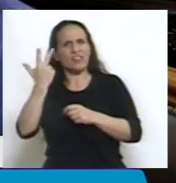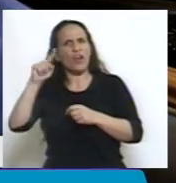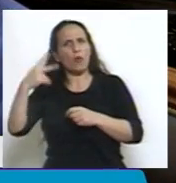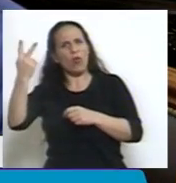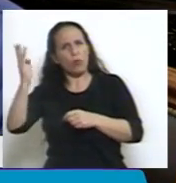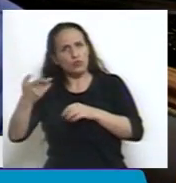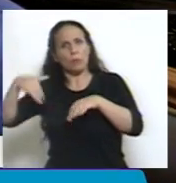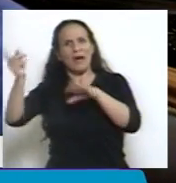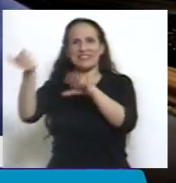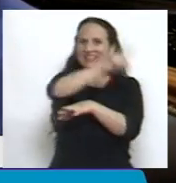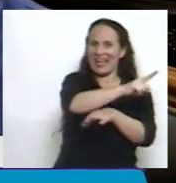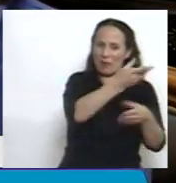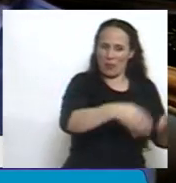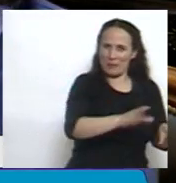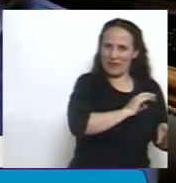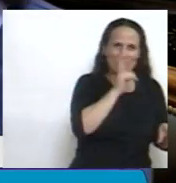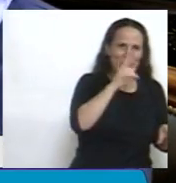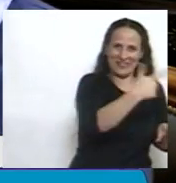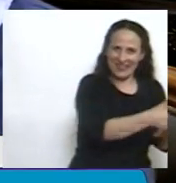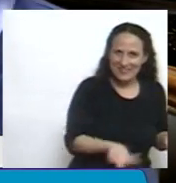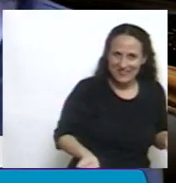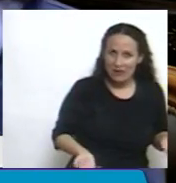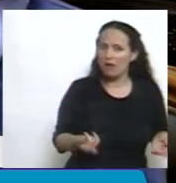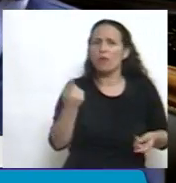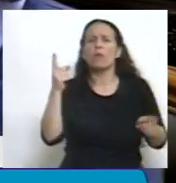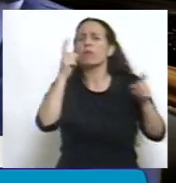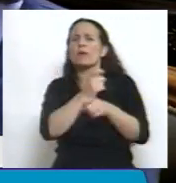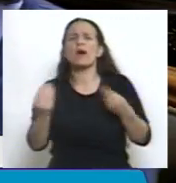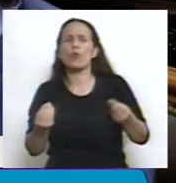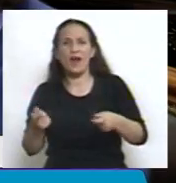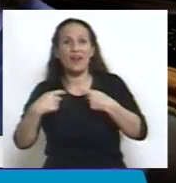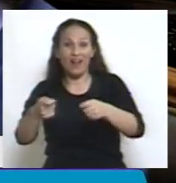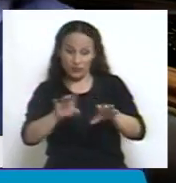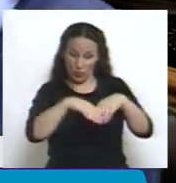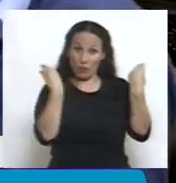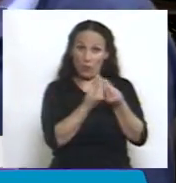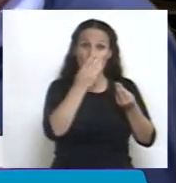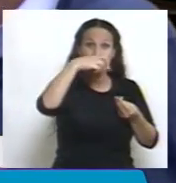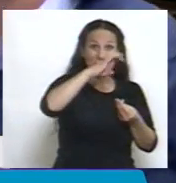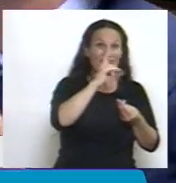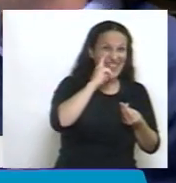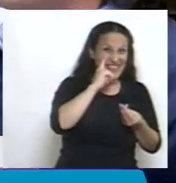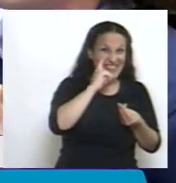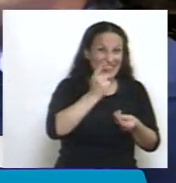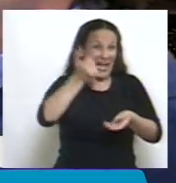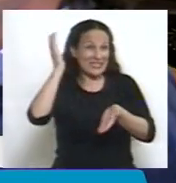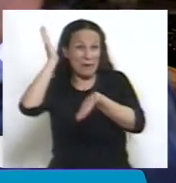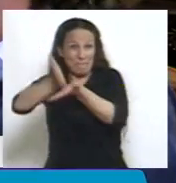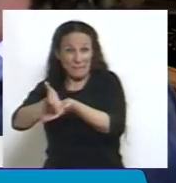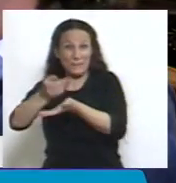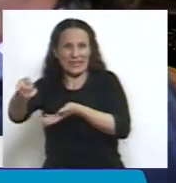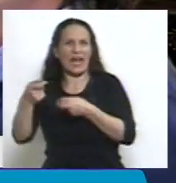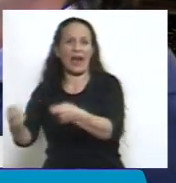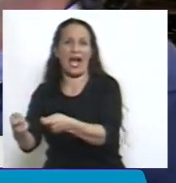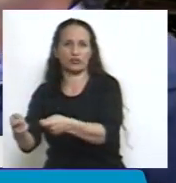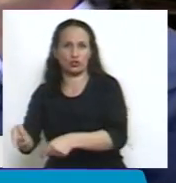su gestión. ¿Cuál es el problema? Tenemos un gasto que es 45 puntos del PBI, es decir, la mitad de la economía prácticamente,